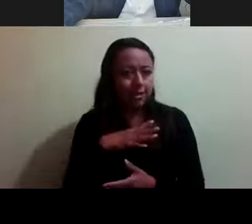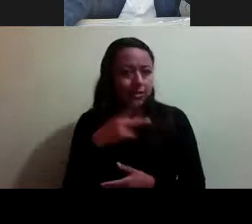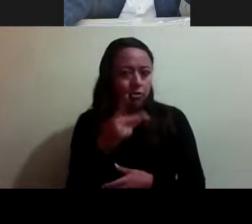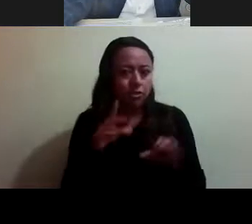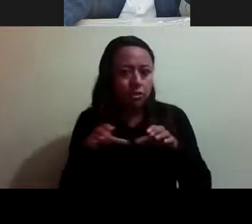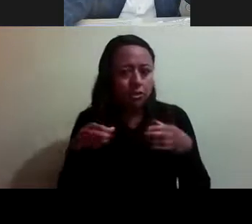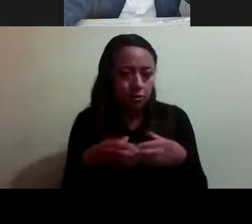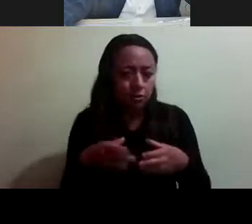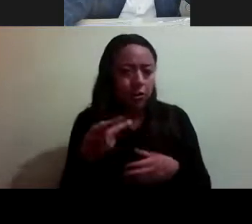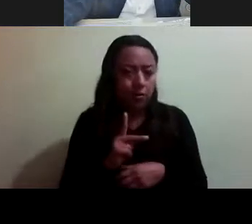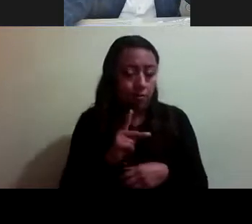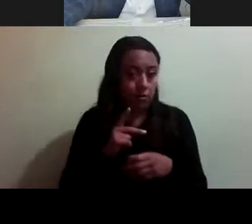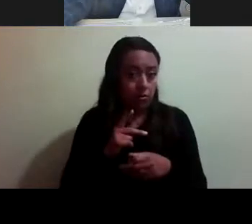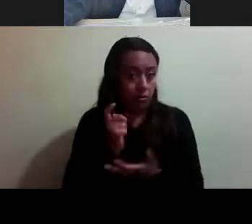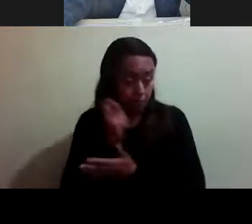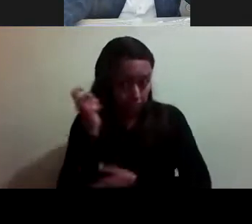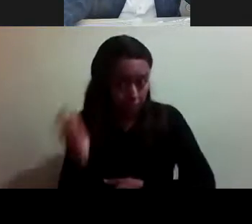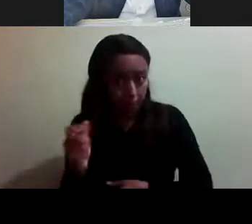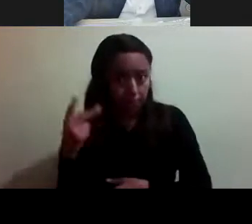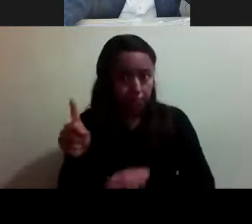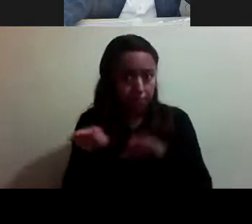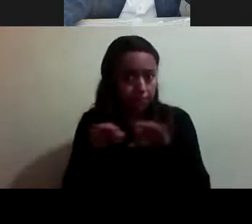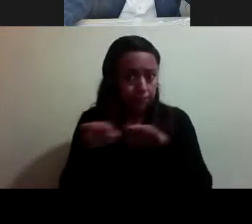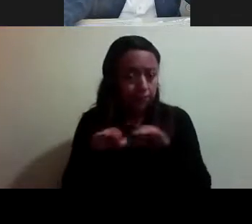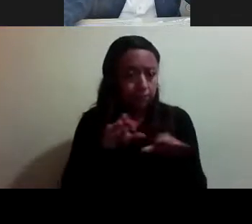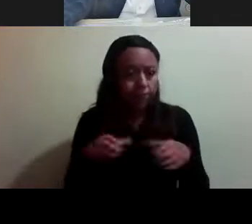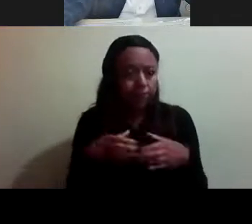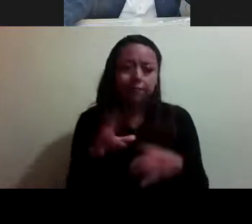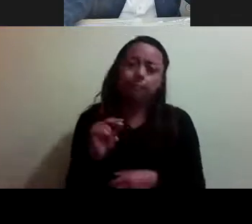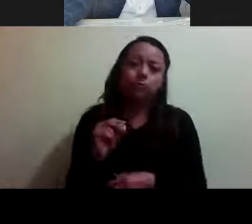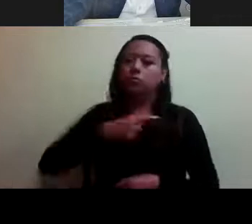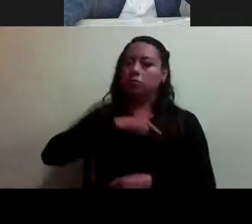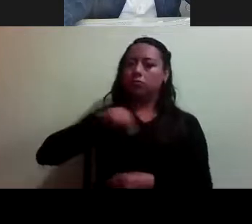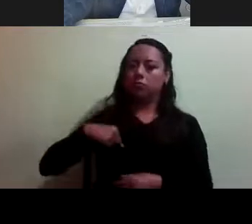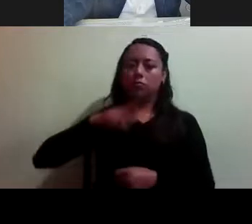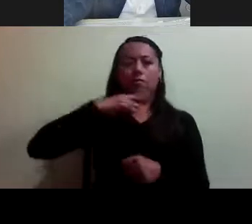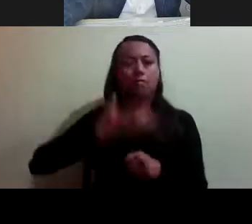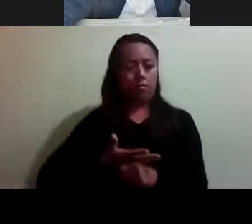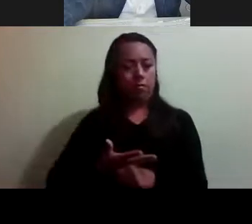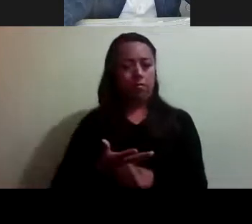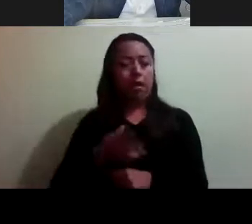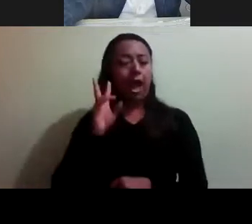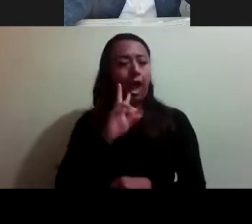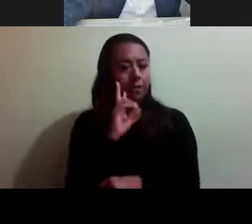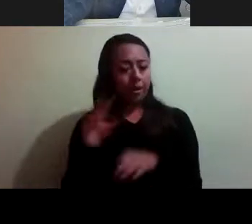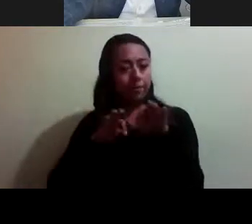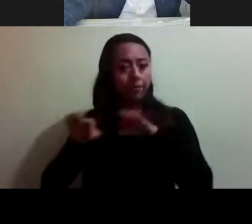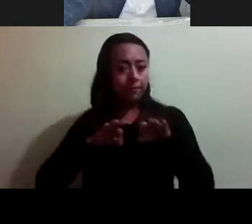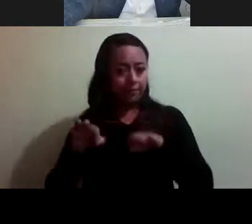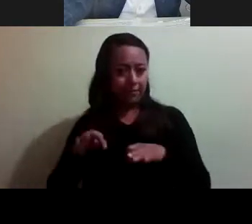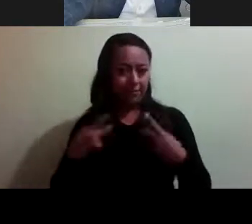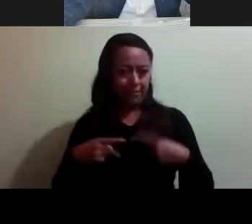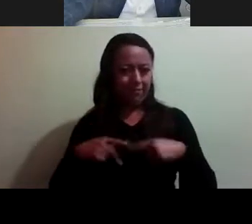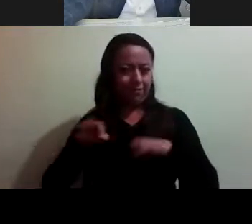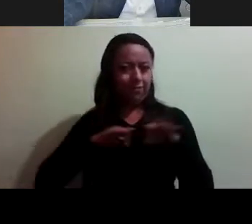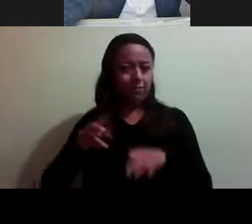Y nosotros asumiremos la responsabilidad de castigar o no a los trabajadores del Congreso o simplemente pagarles